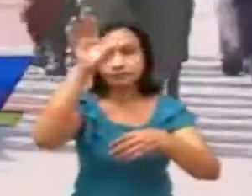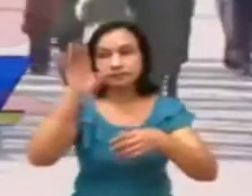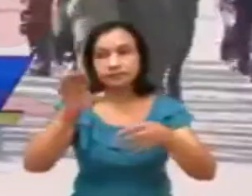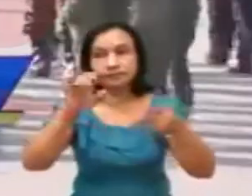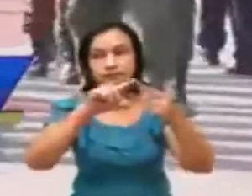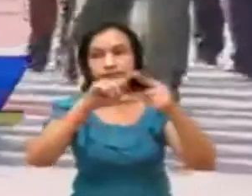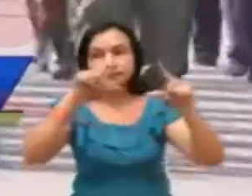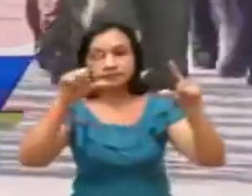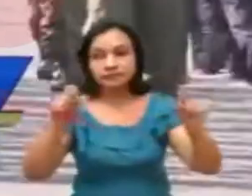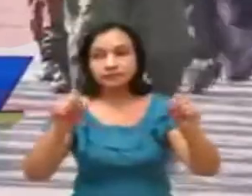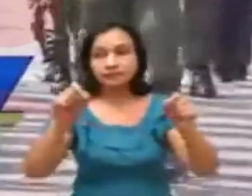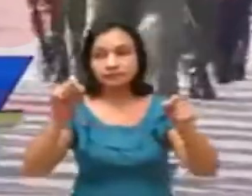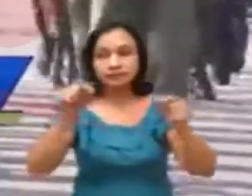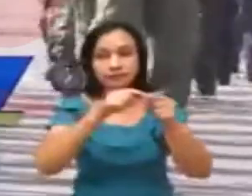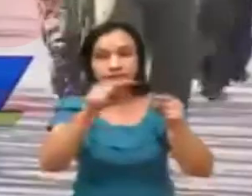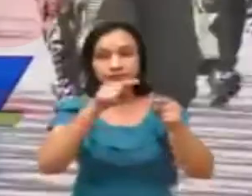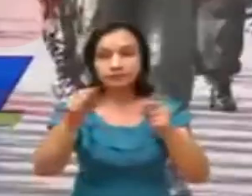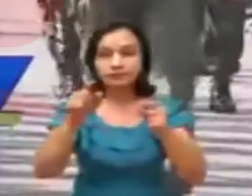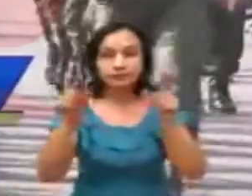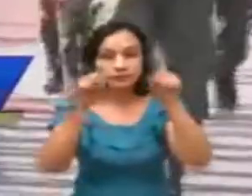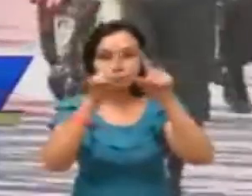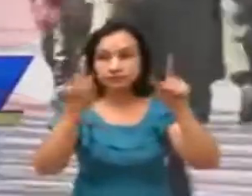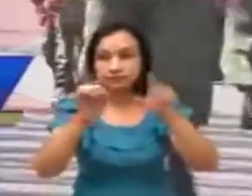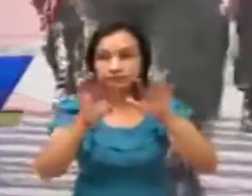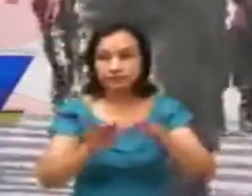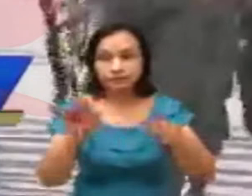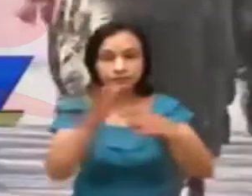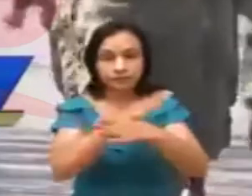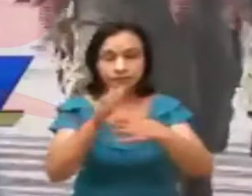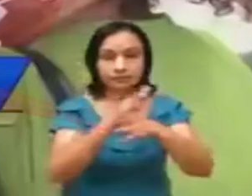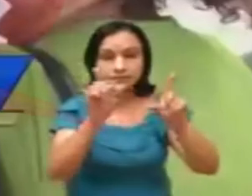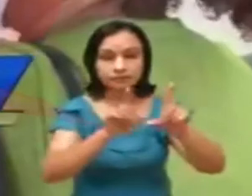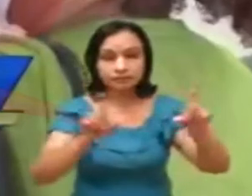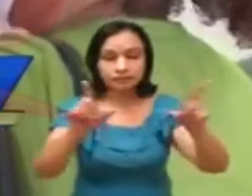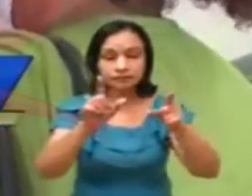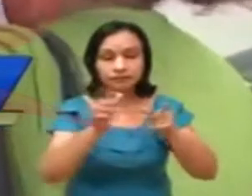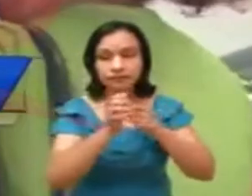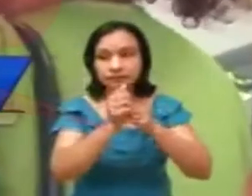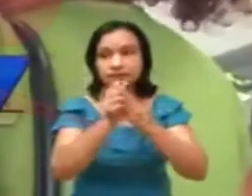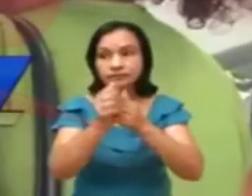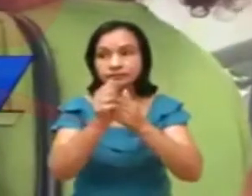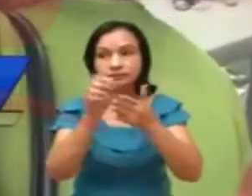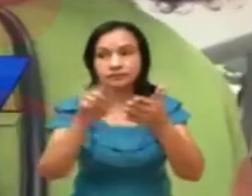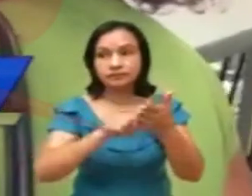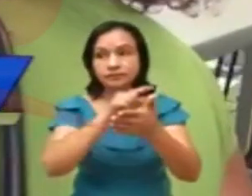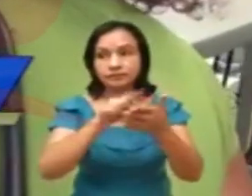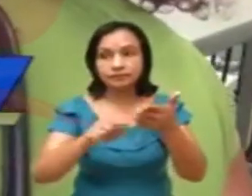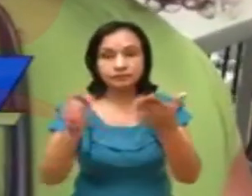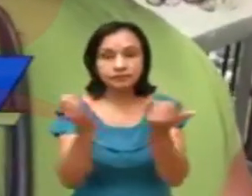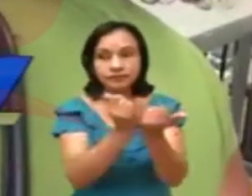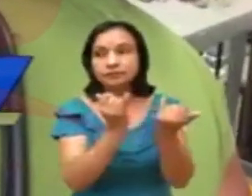consejos electorales municipales, los centros de cómputo, los centros de transmisión, las rutas electorales y